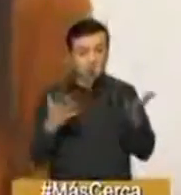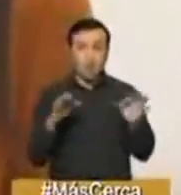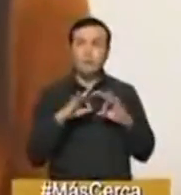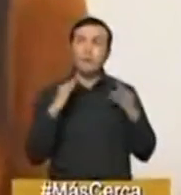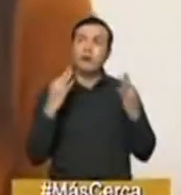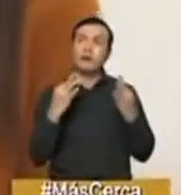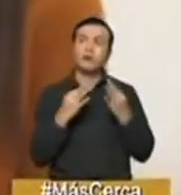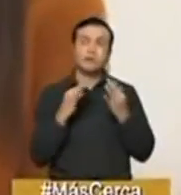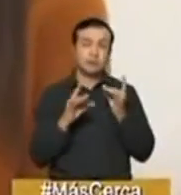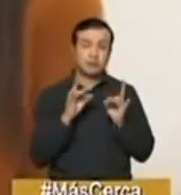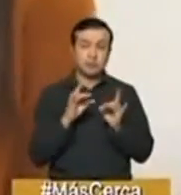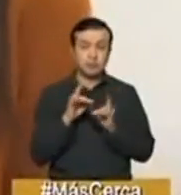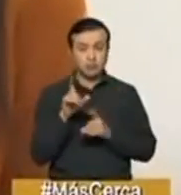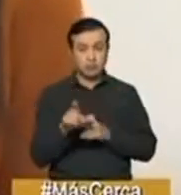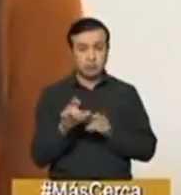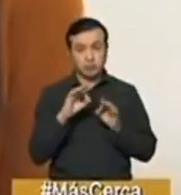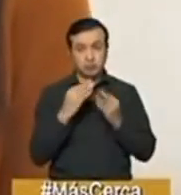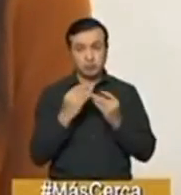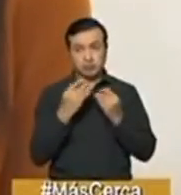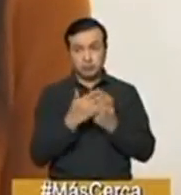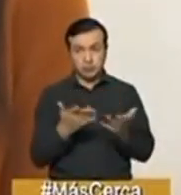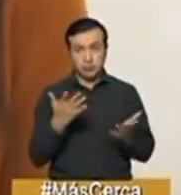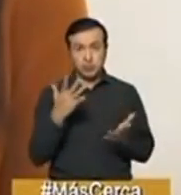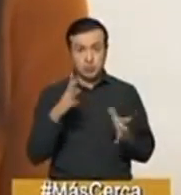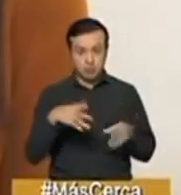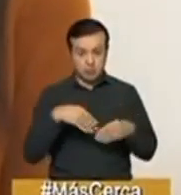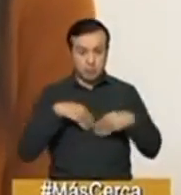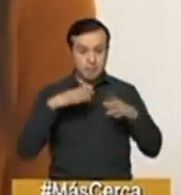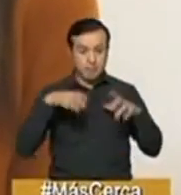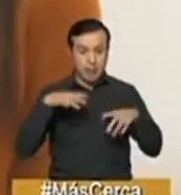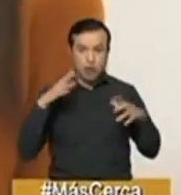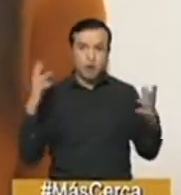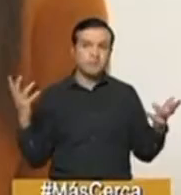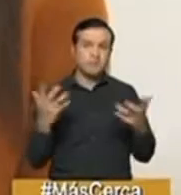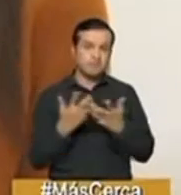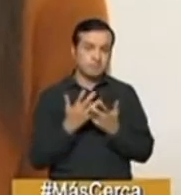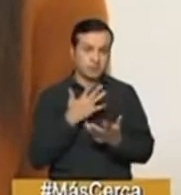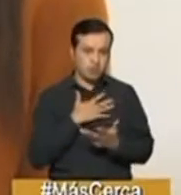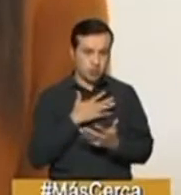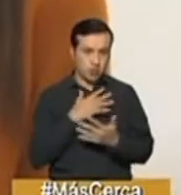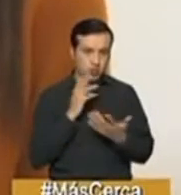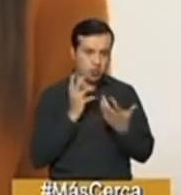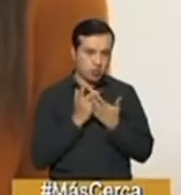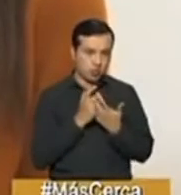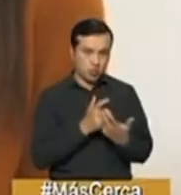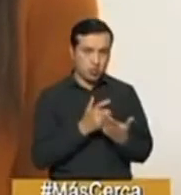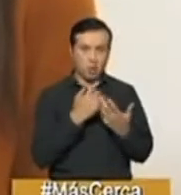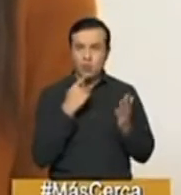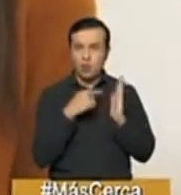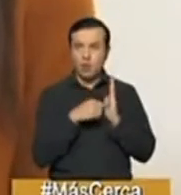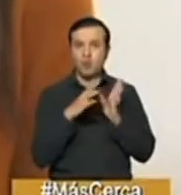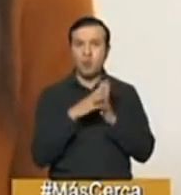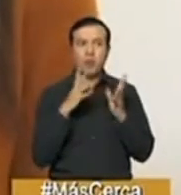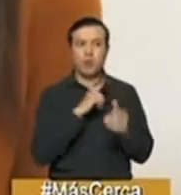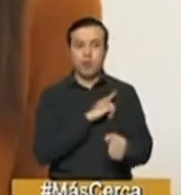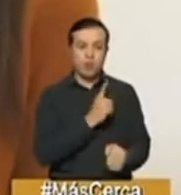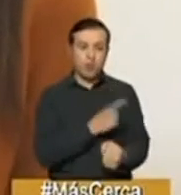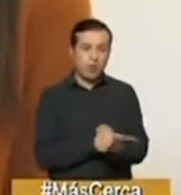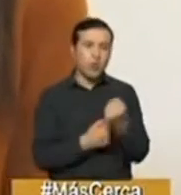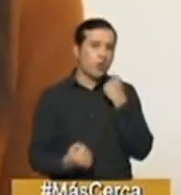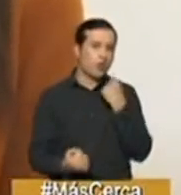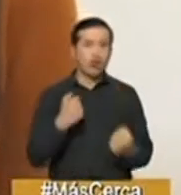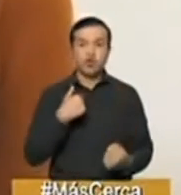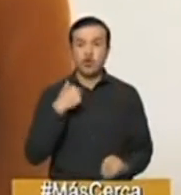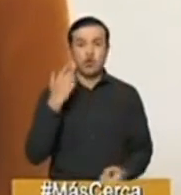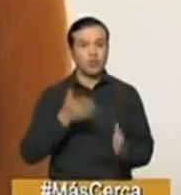familia ideal para esa persona. Es decir, yo tengo que adoptar un perrito que se adapte a mis necesidades. Si yo tengo mucha energía, a mí me gusta salir